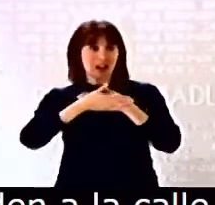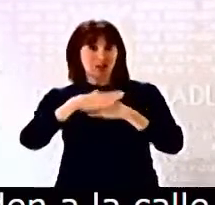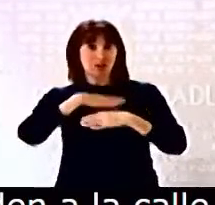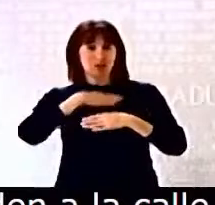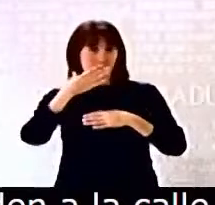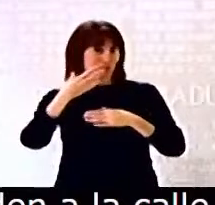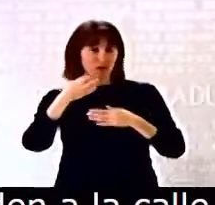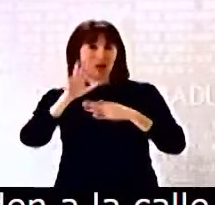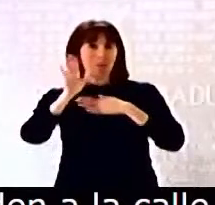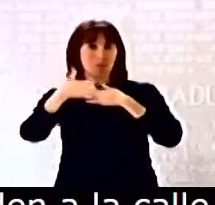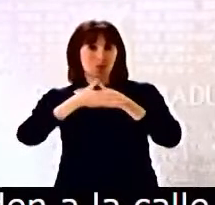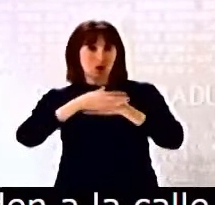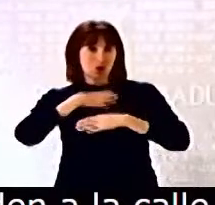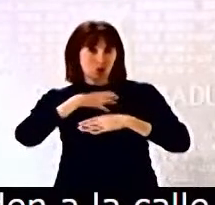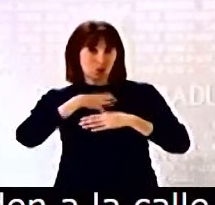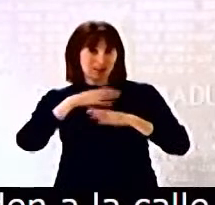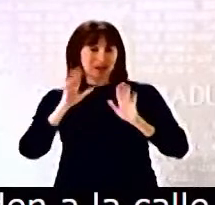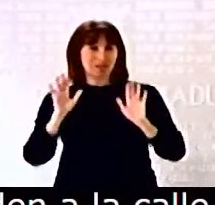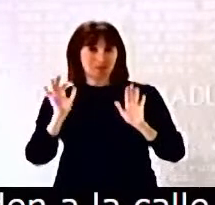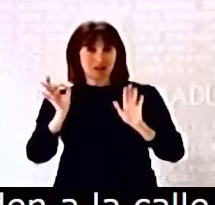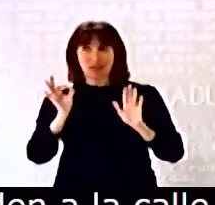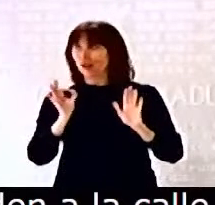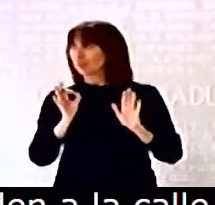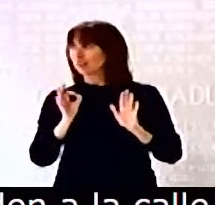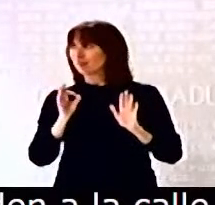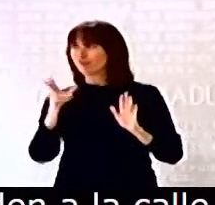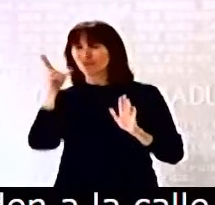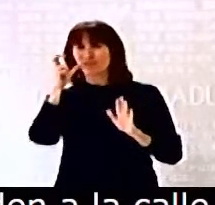nueva flexibilización, ¿verdad?